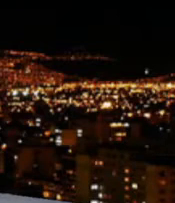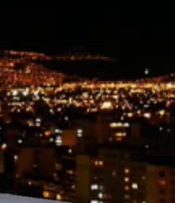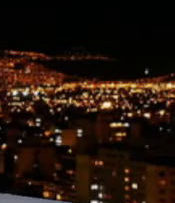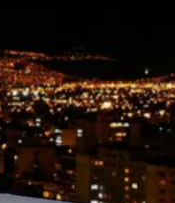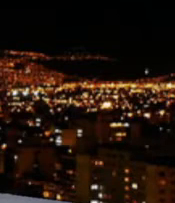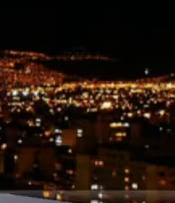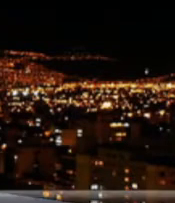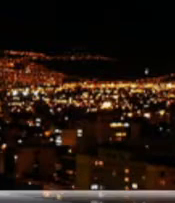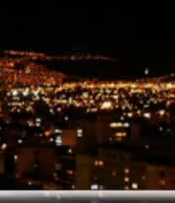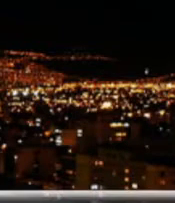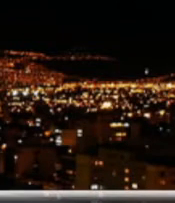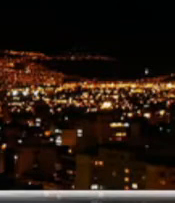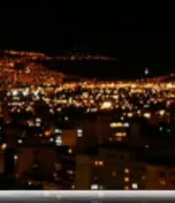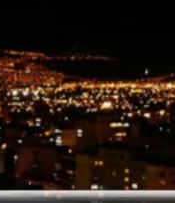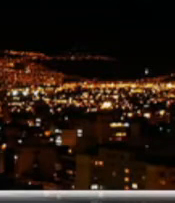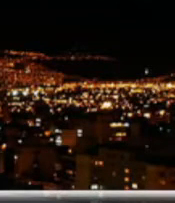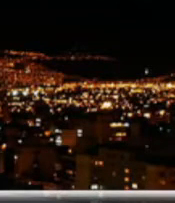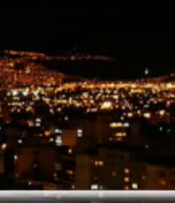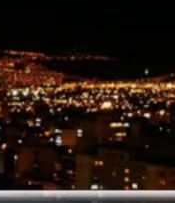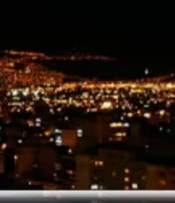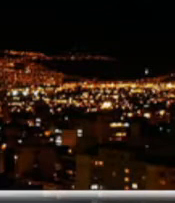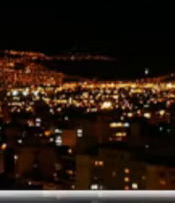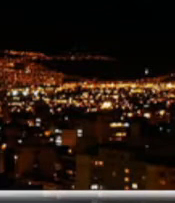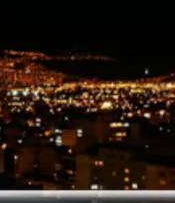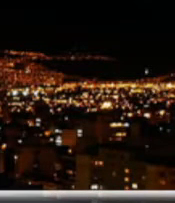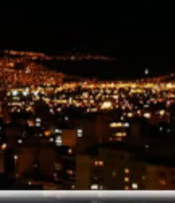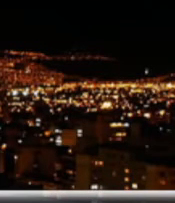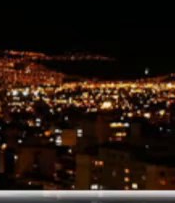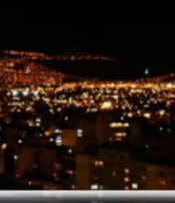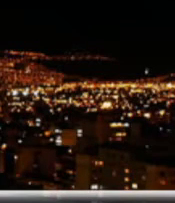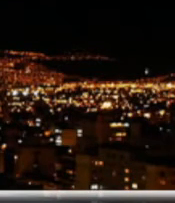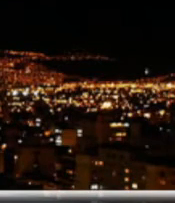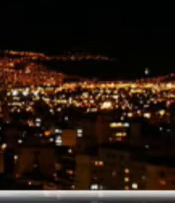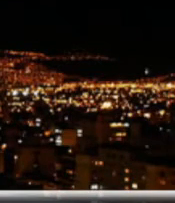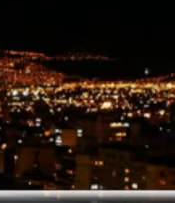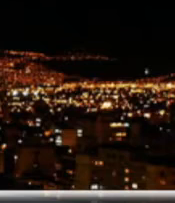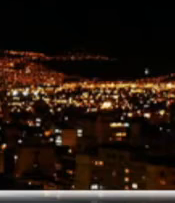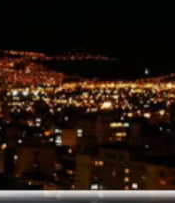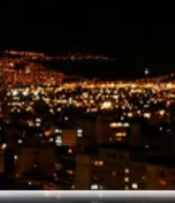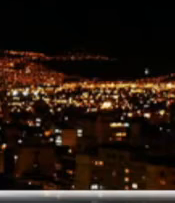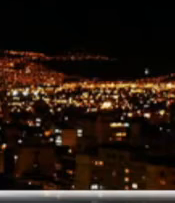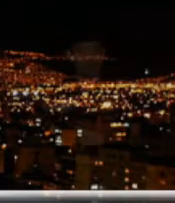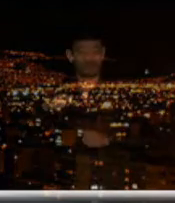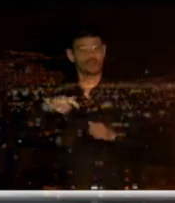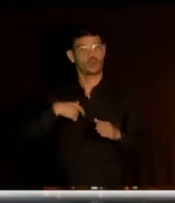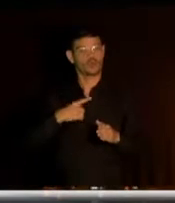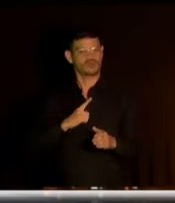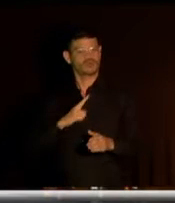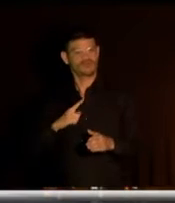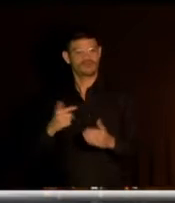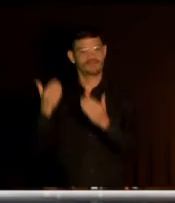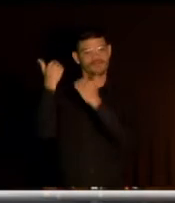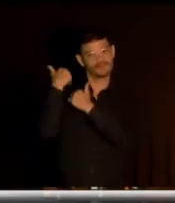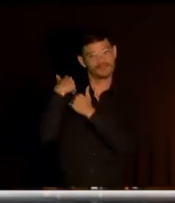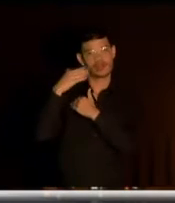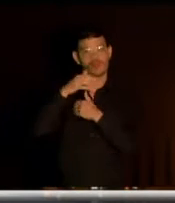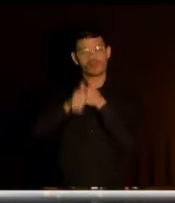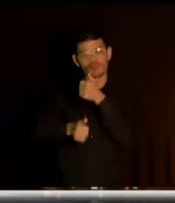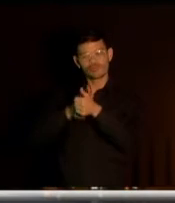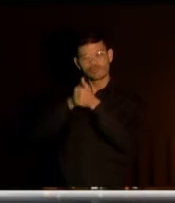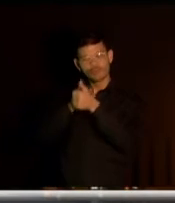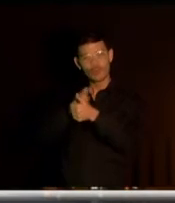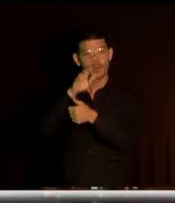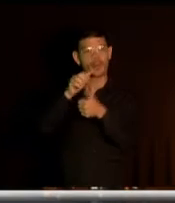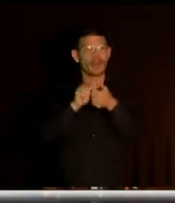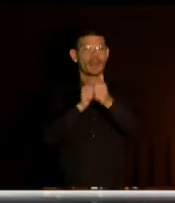deportistas, entrenadores, dirigentes deportivos, todos los que son amantes y seguidores del deporte paralímpico colombiano, esas